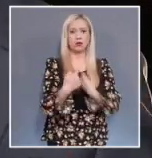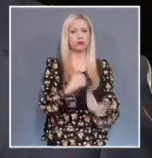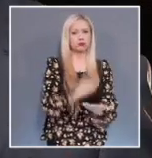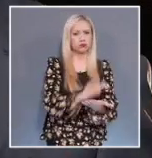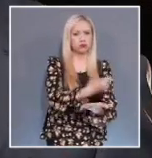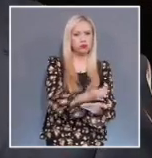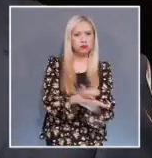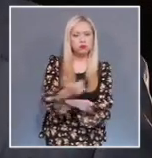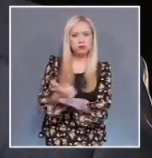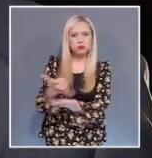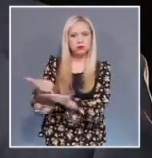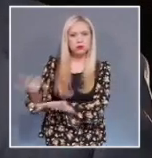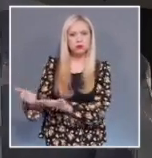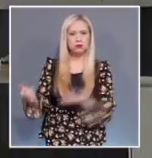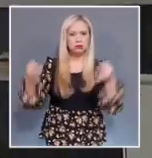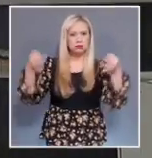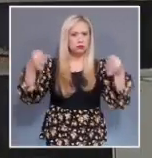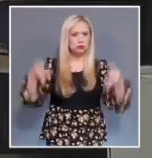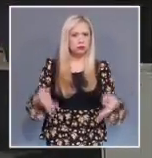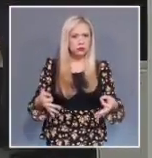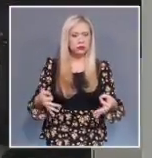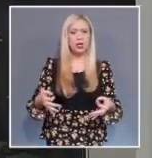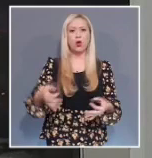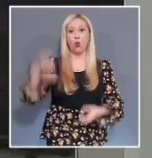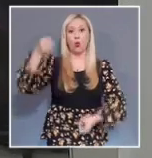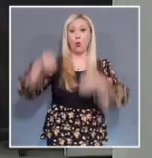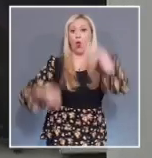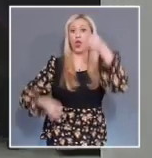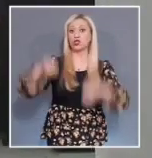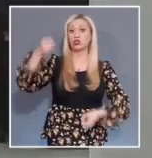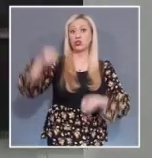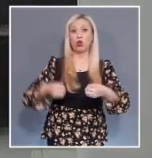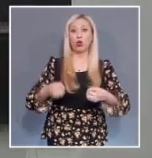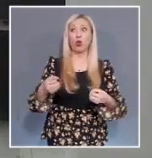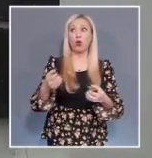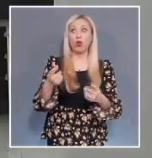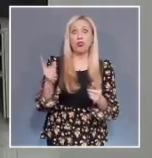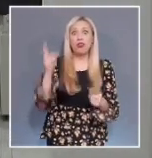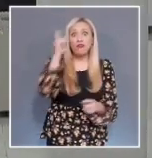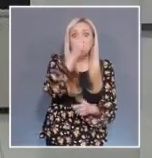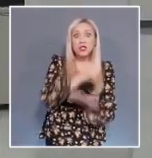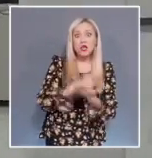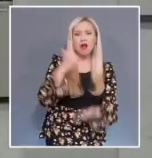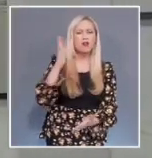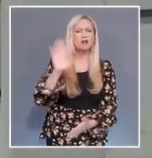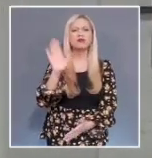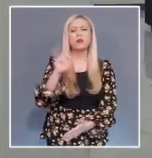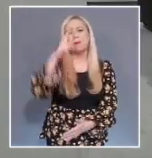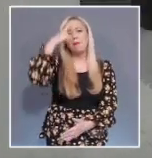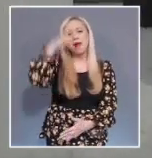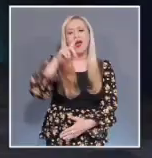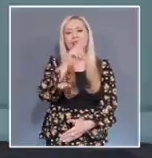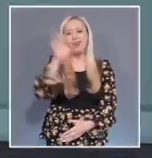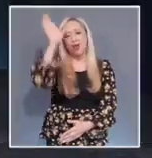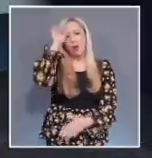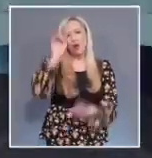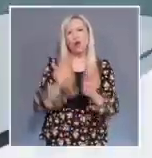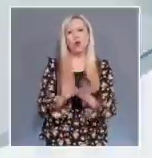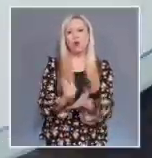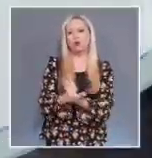derecho, un juicio universal. Para el canal del Poder Judicial de la Federación, Heriberto Ochoa Tirado.